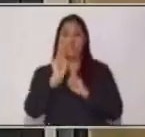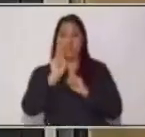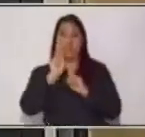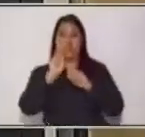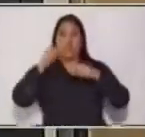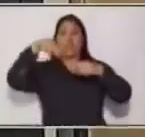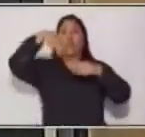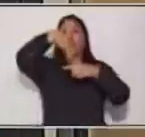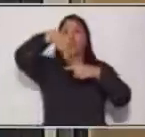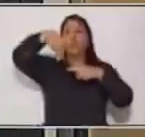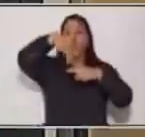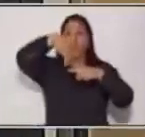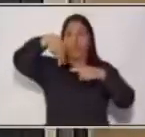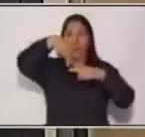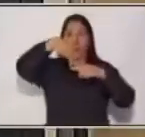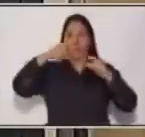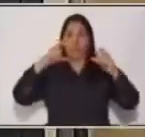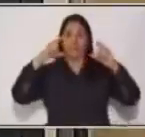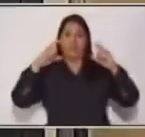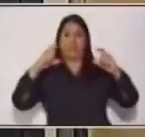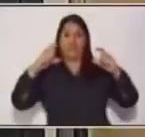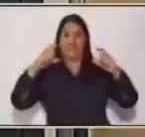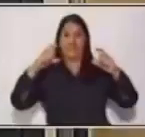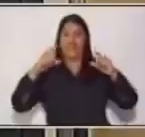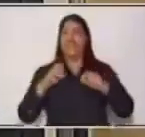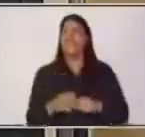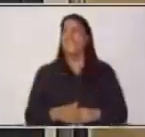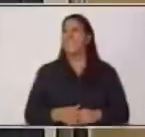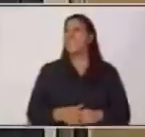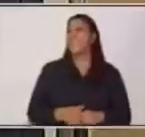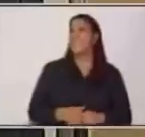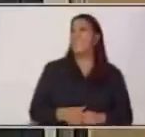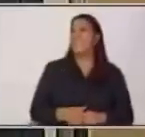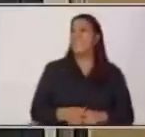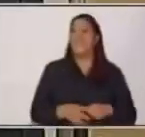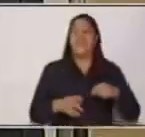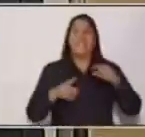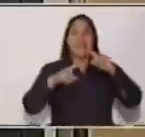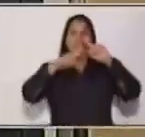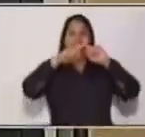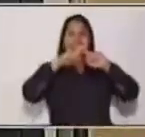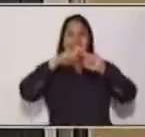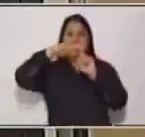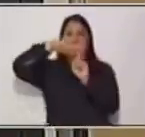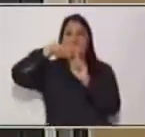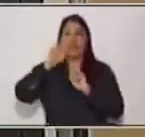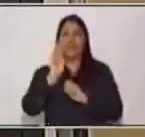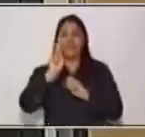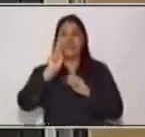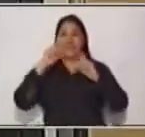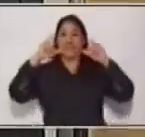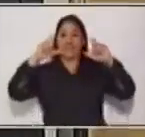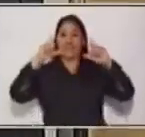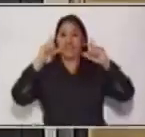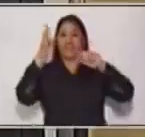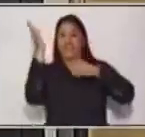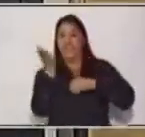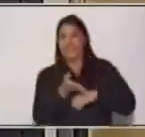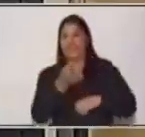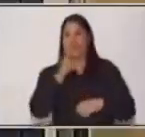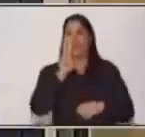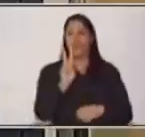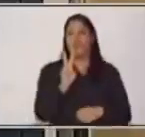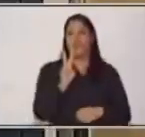más y al 2 en el denominador y lo expresamos como una fracción. Y esto también